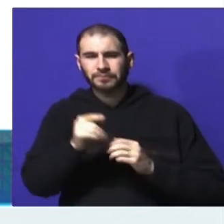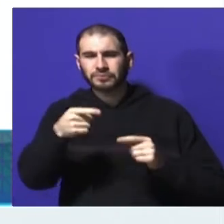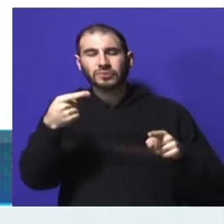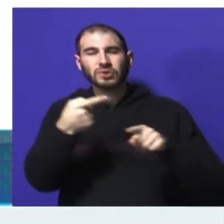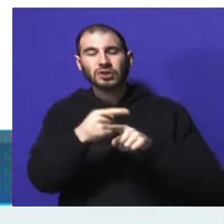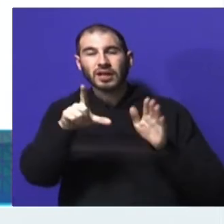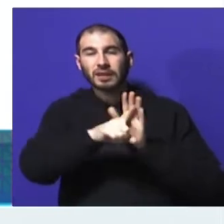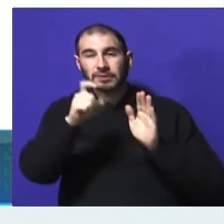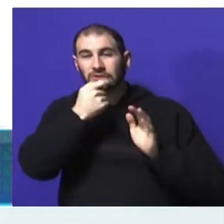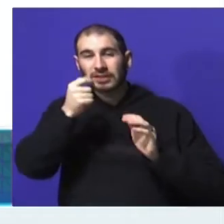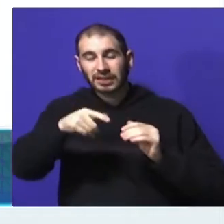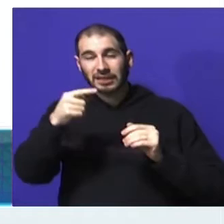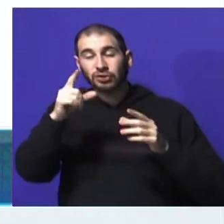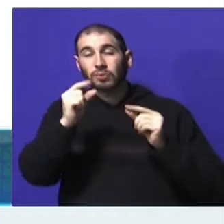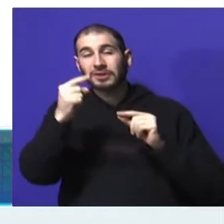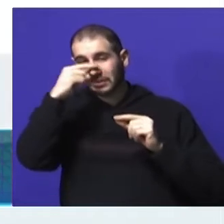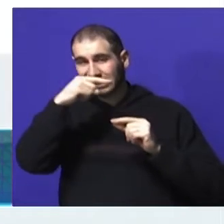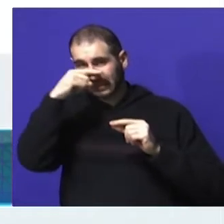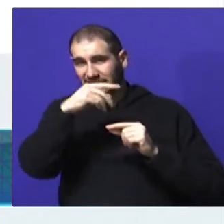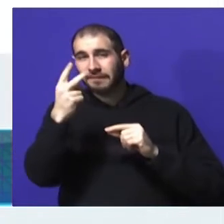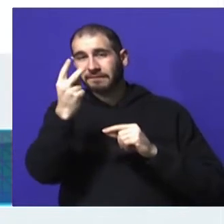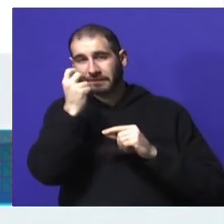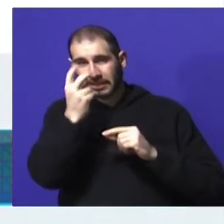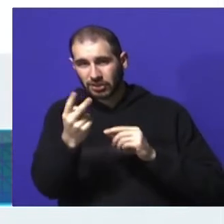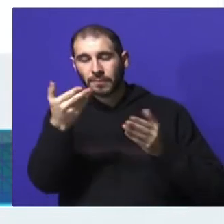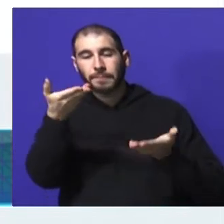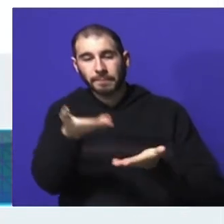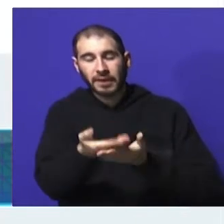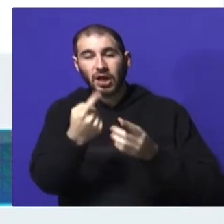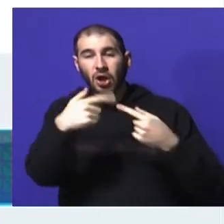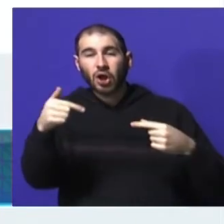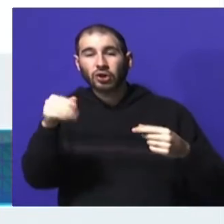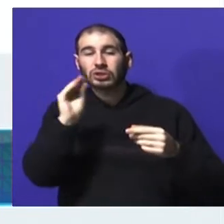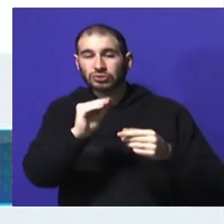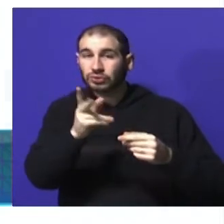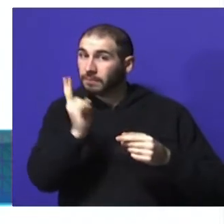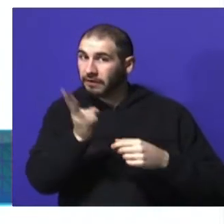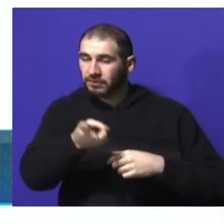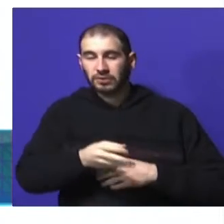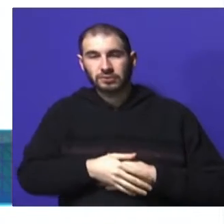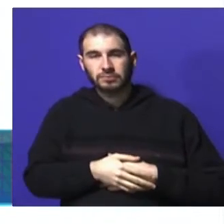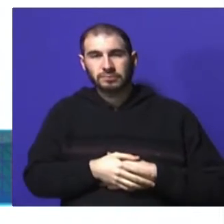una ley provincial, que es la 7722, que impide el uso de sustancias contaminantes.